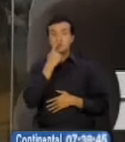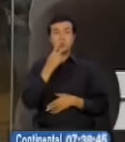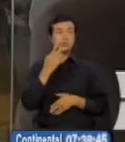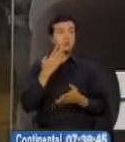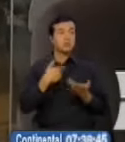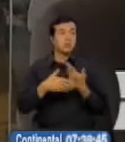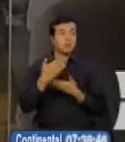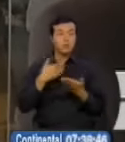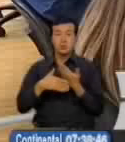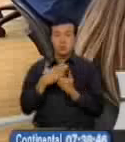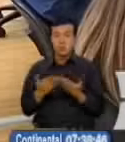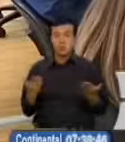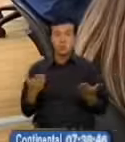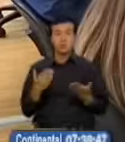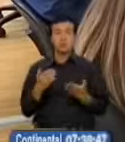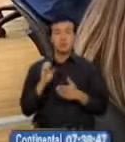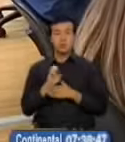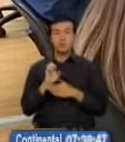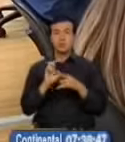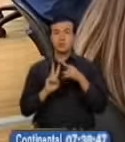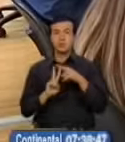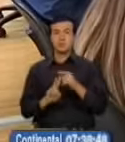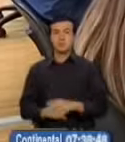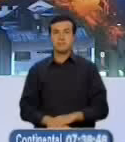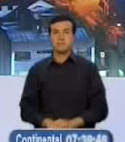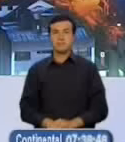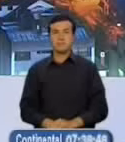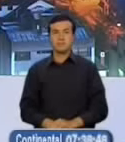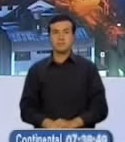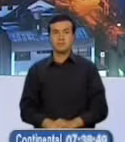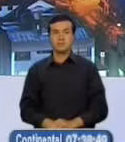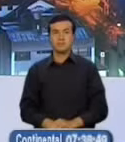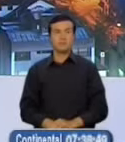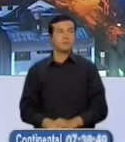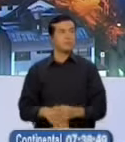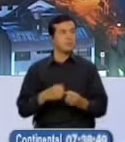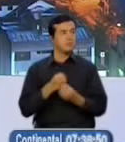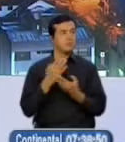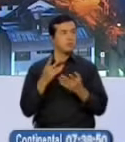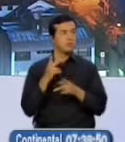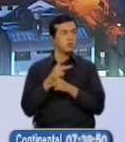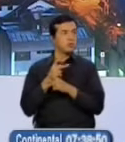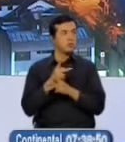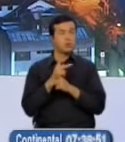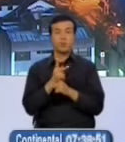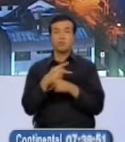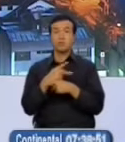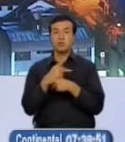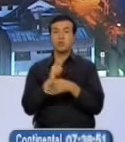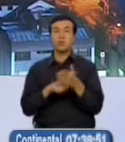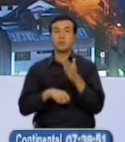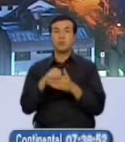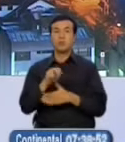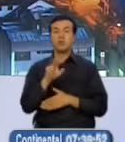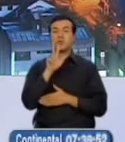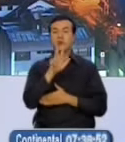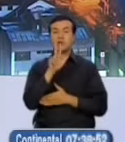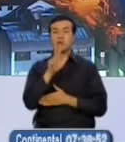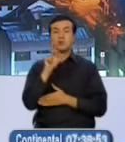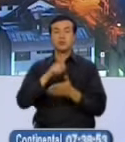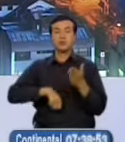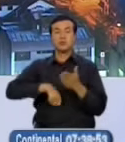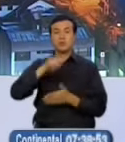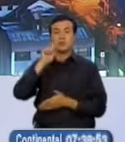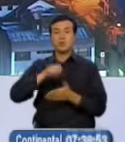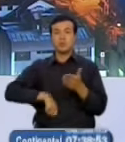negociar nuestros productos. Alexis Moncayo, Ecuador TV. Y le contamos también que el Consejo de la Producción aprobó tres nuevos contratos de inversión en